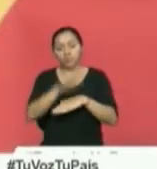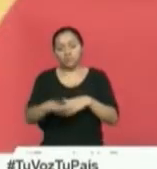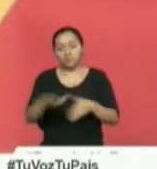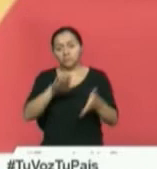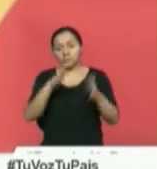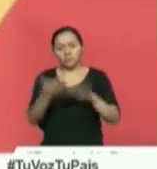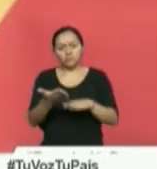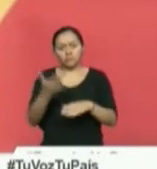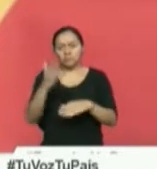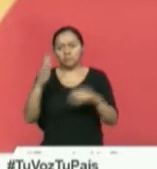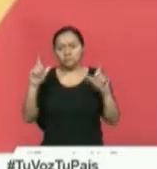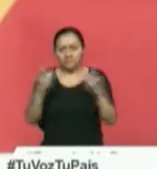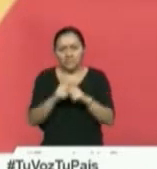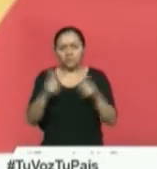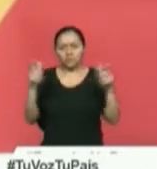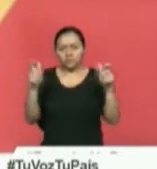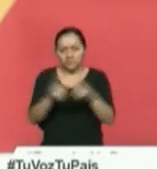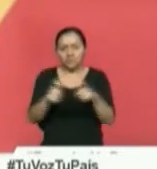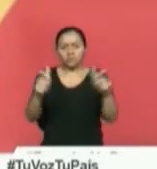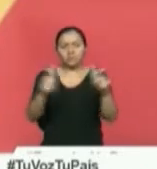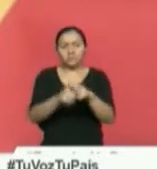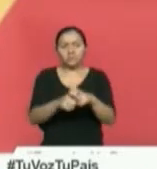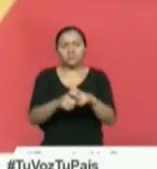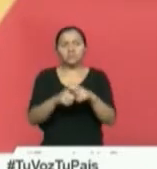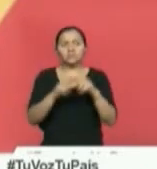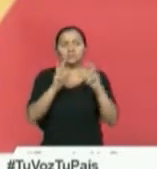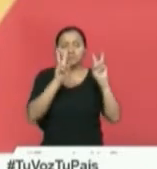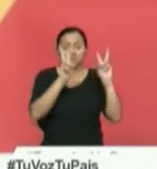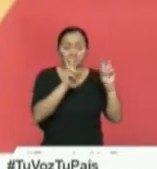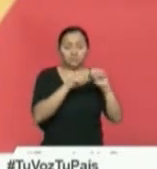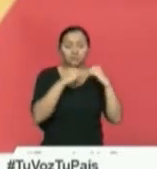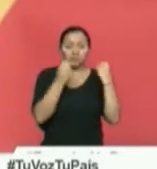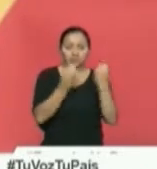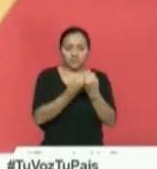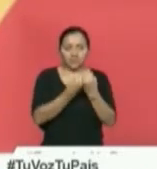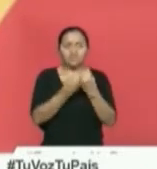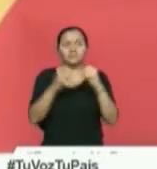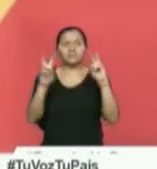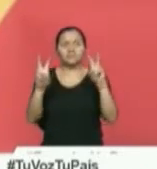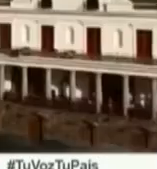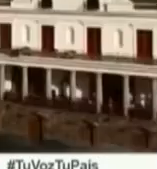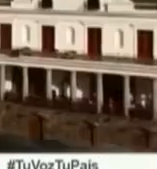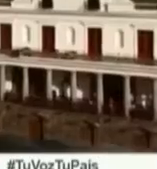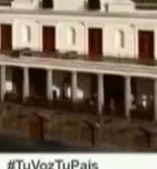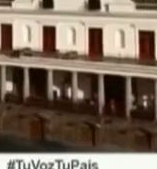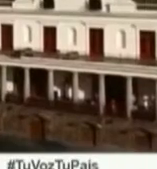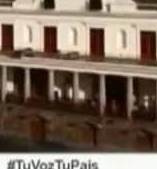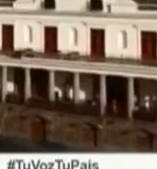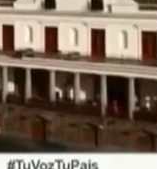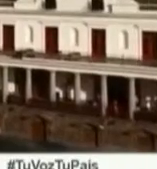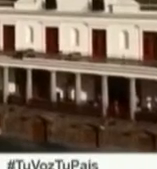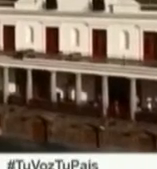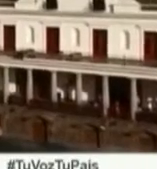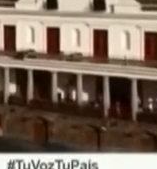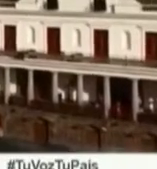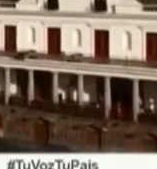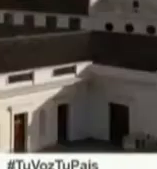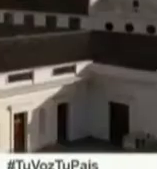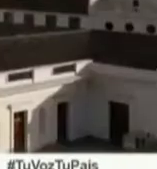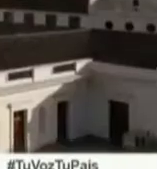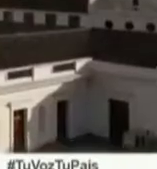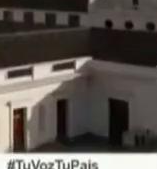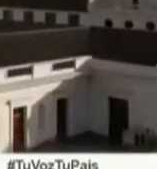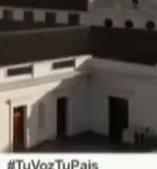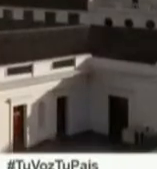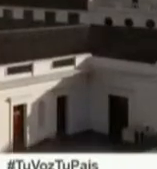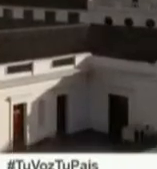Sandra Naranjo, indicó que para este proceso se han preparado 3 libros en los que se ha consolidado toda la información de 135